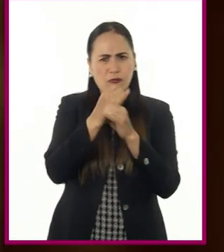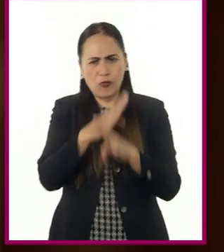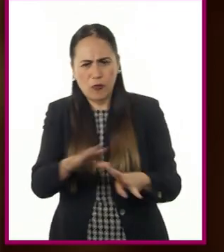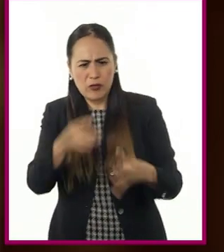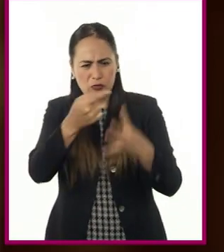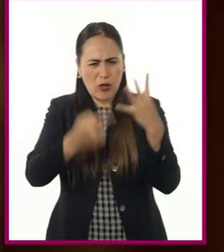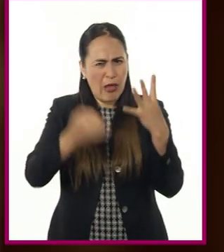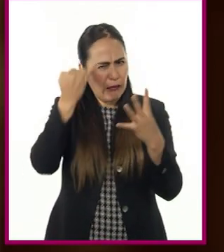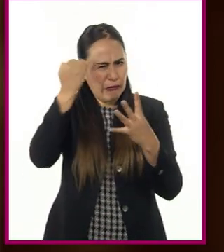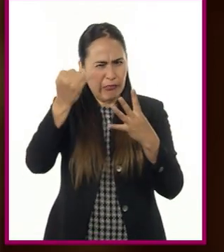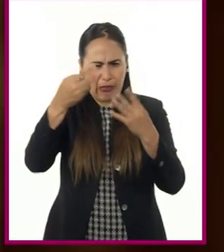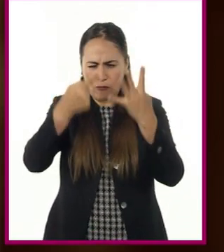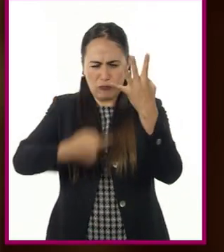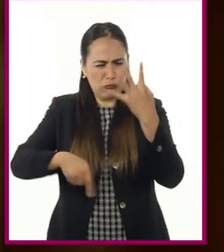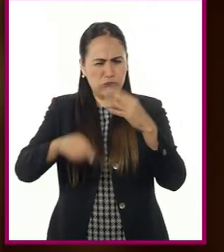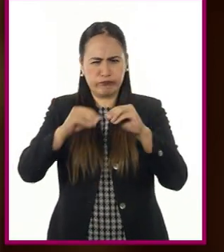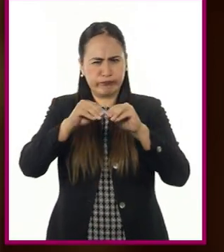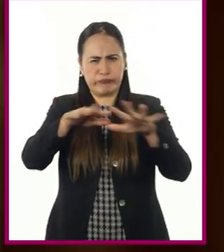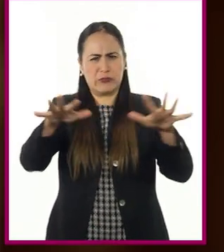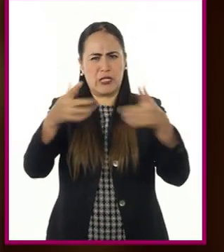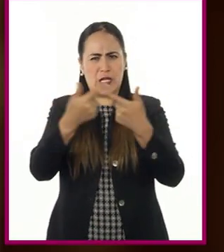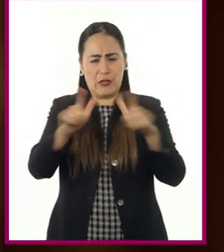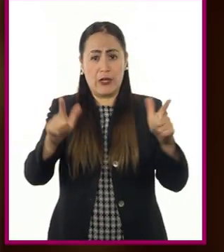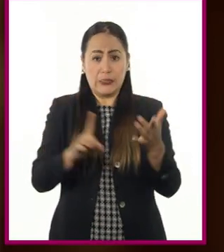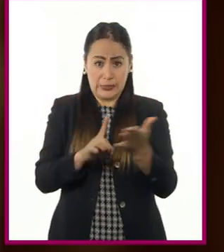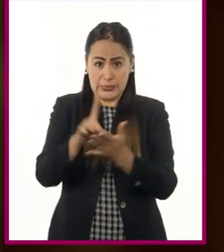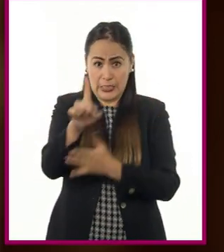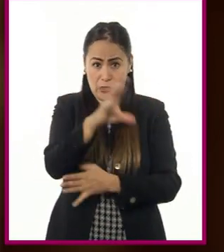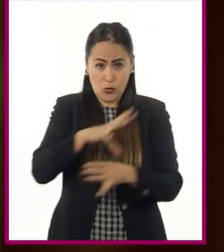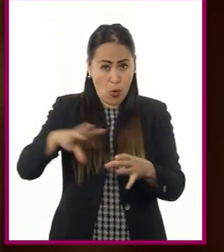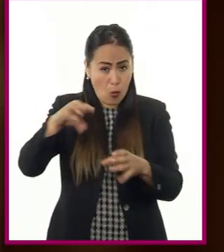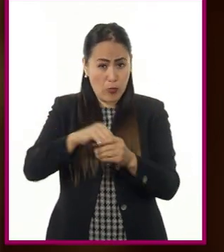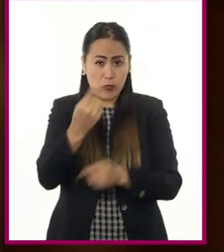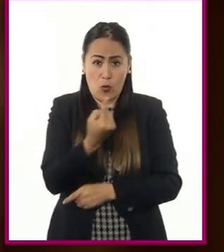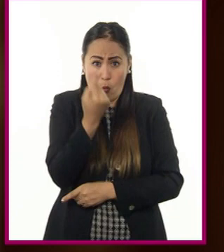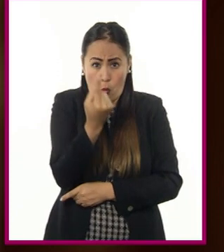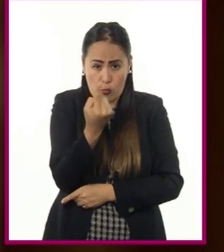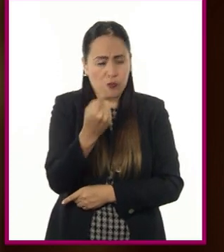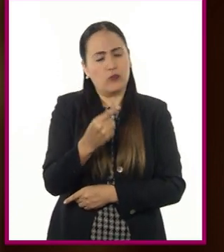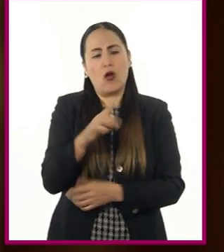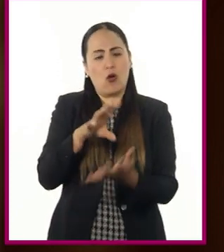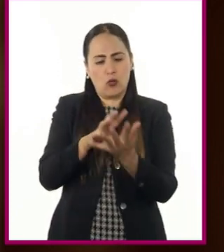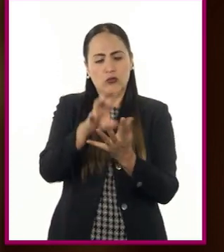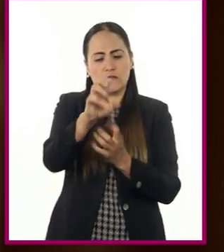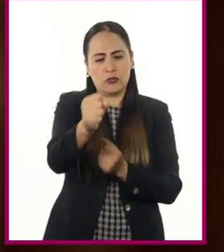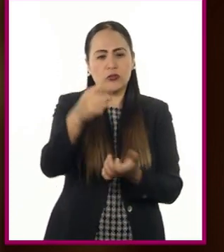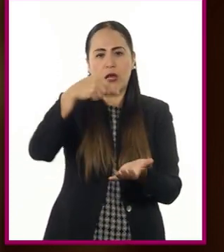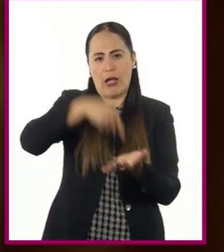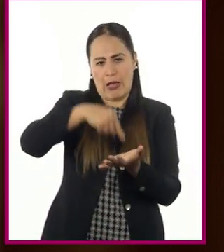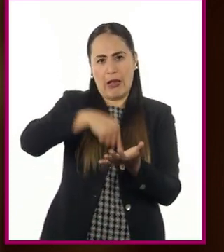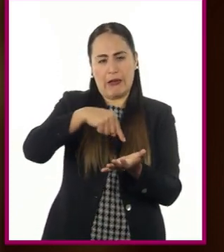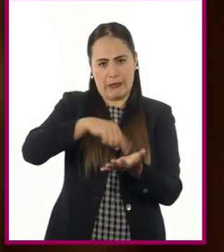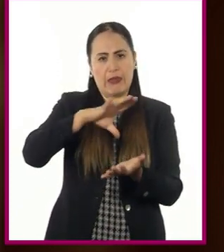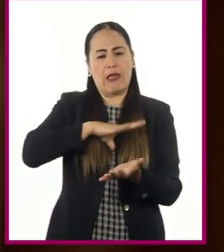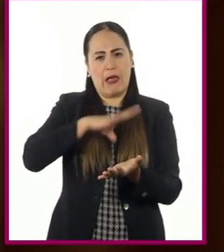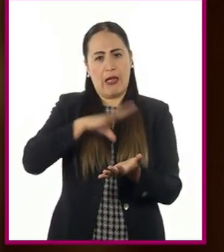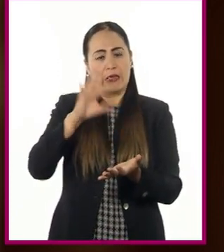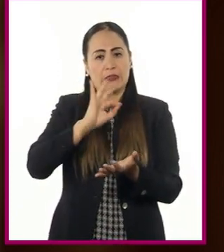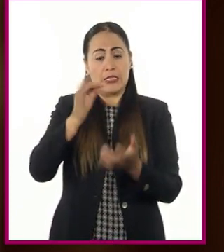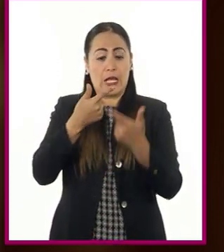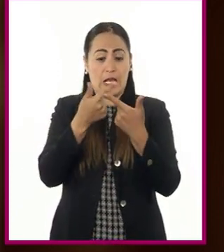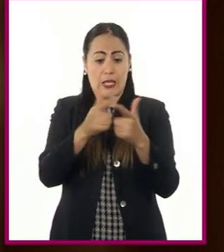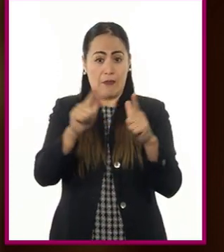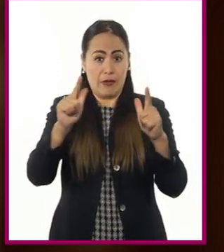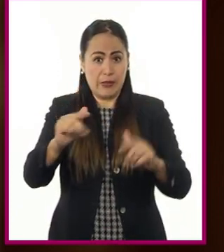ideas de todo tipo. Como ningún derecho es absoluto, en México la Constitución considera 4 causas por las cuales la libertad de expresión